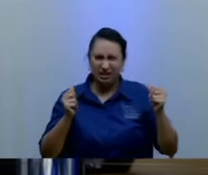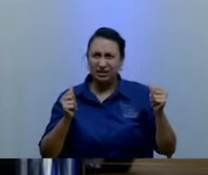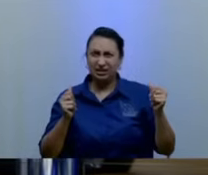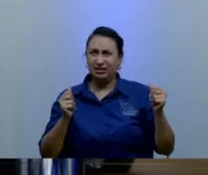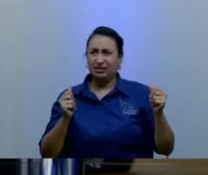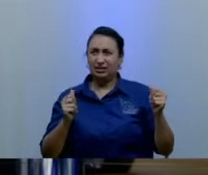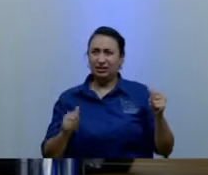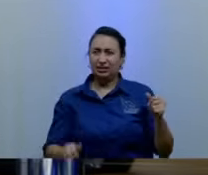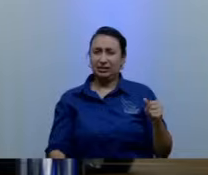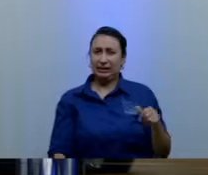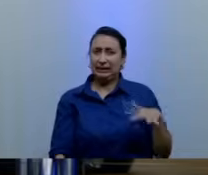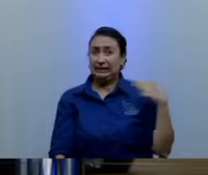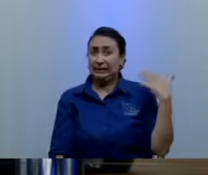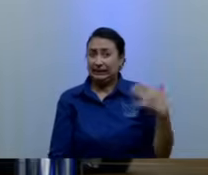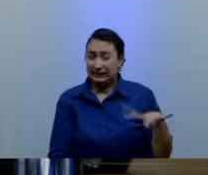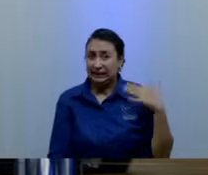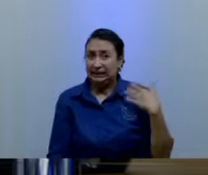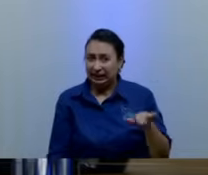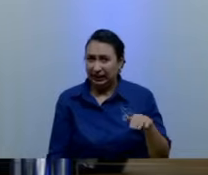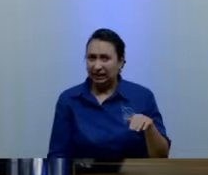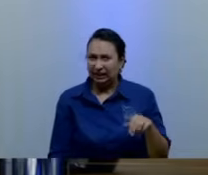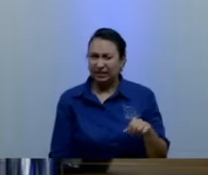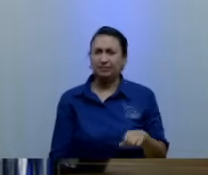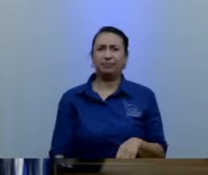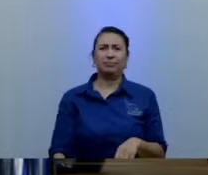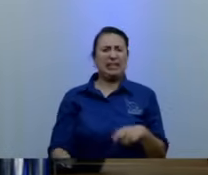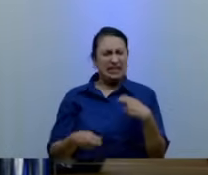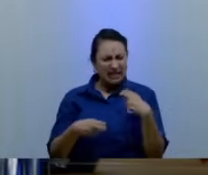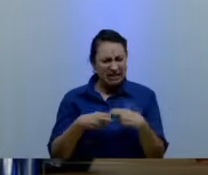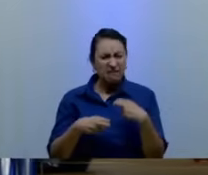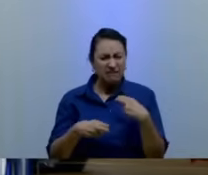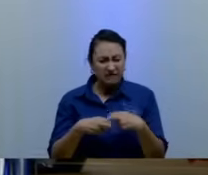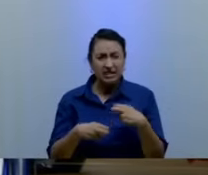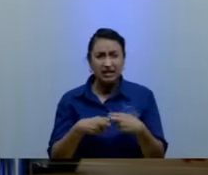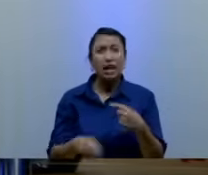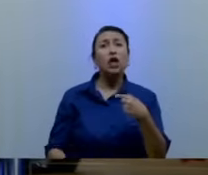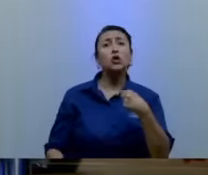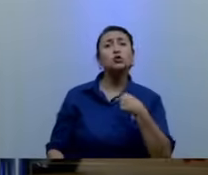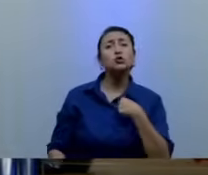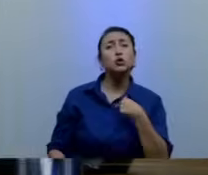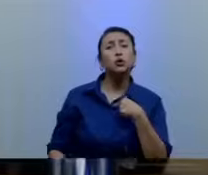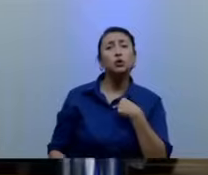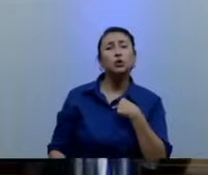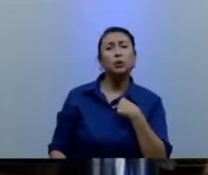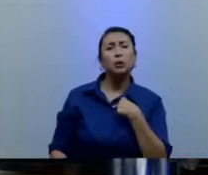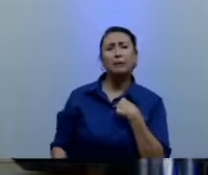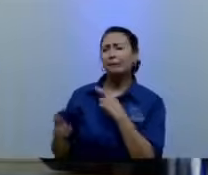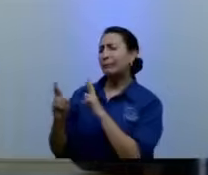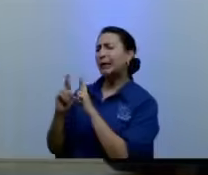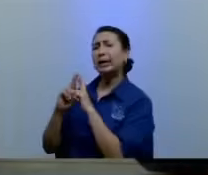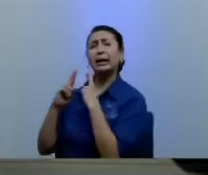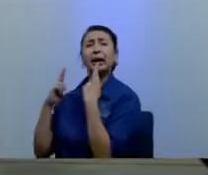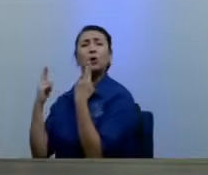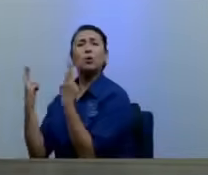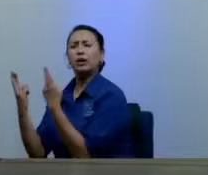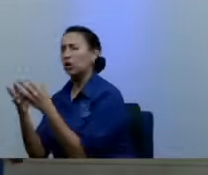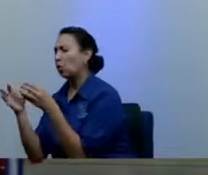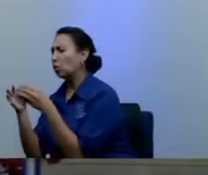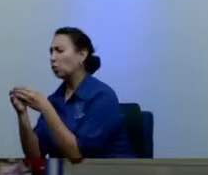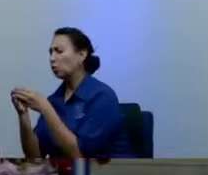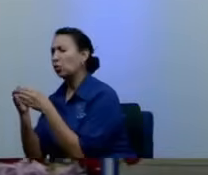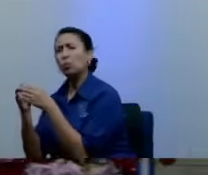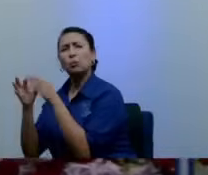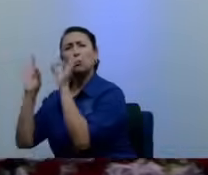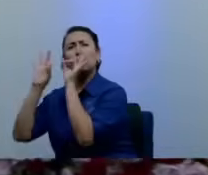Y la cosa estaba bien complicada. Entonces me junté con un grupo de pastores y les dije, vamos a ir a